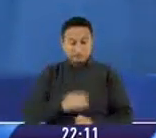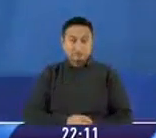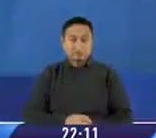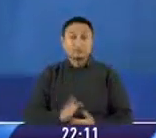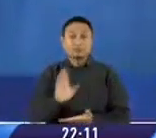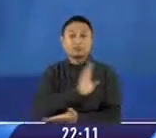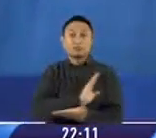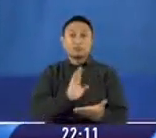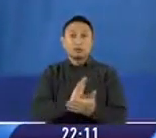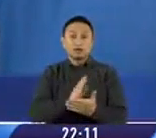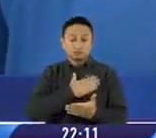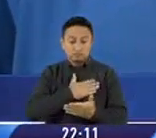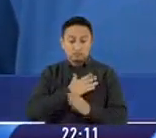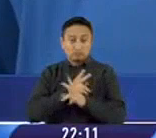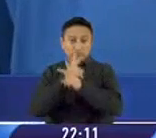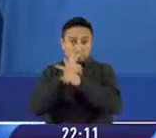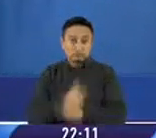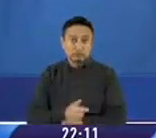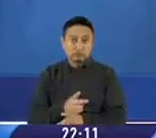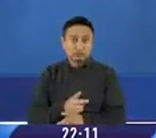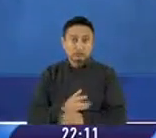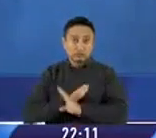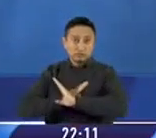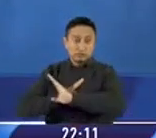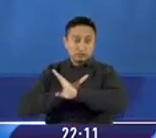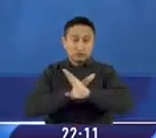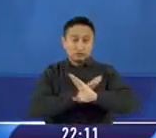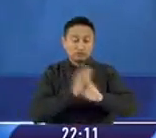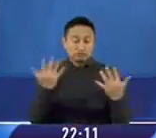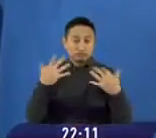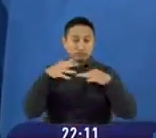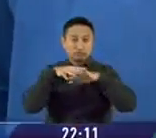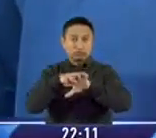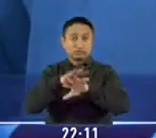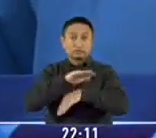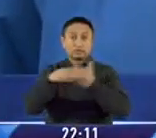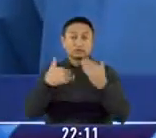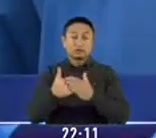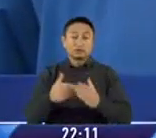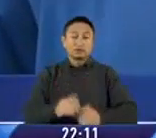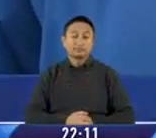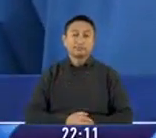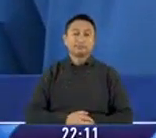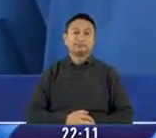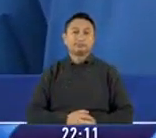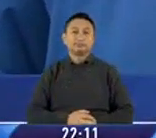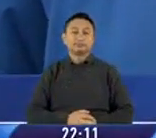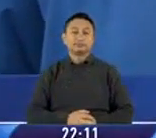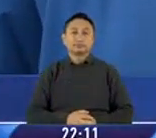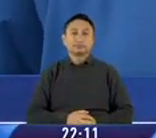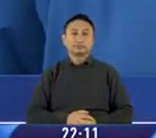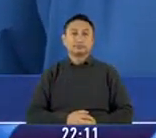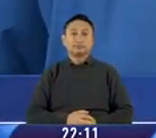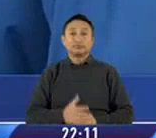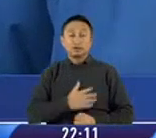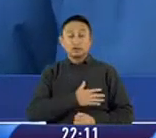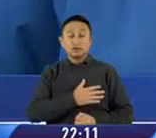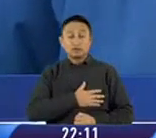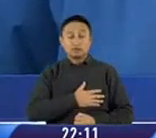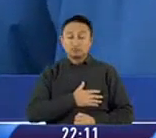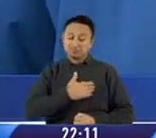barrio tenemos que protegernos, tenemos que unirnos toda la vecindad y hacer mano